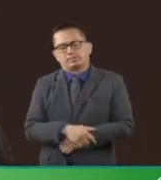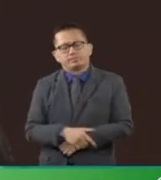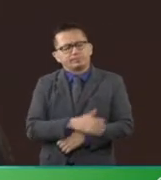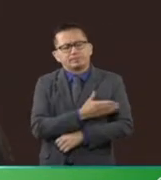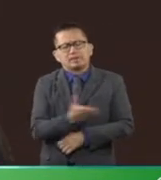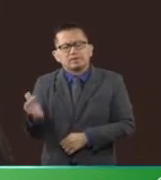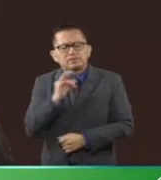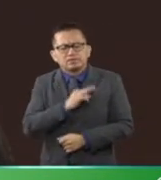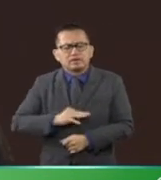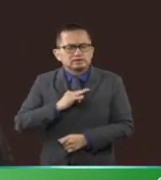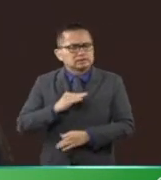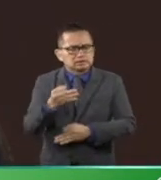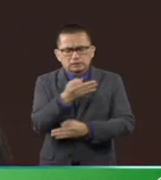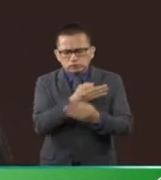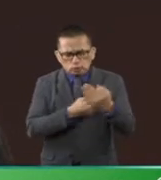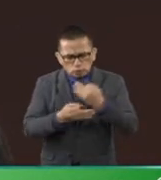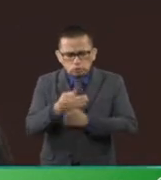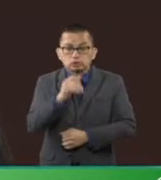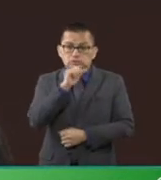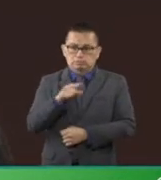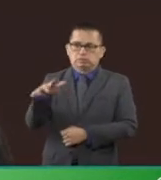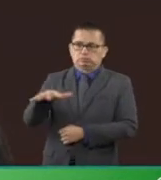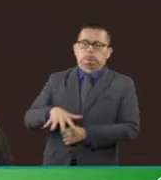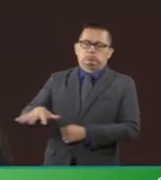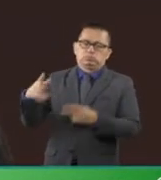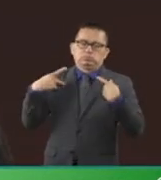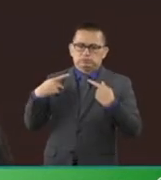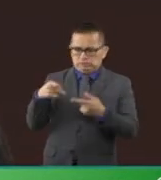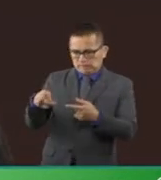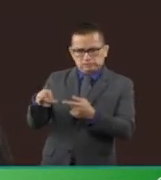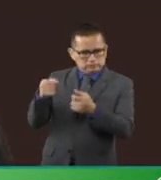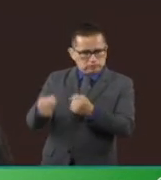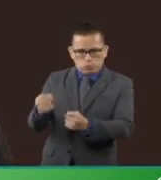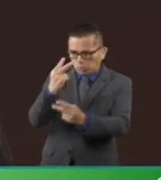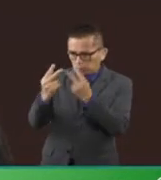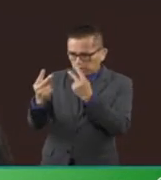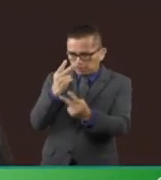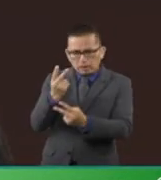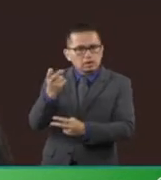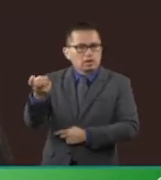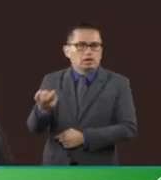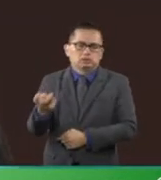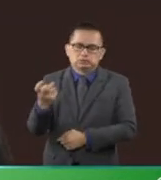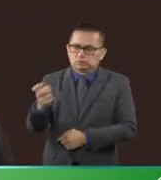todas, y a muchísimos trabajadores que seguro nos están viendo en esta gran,